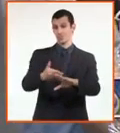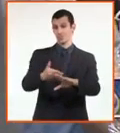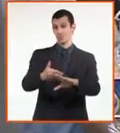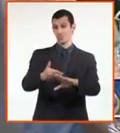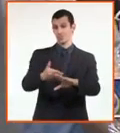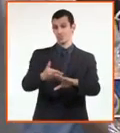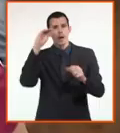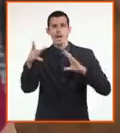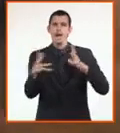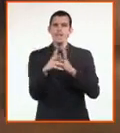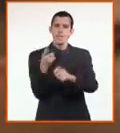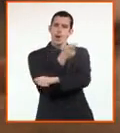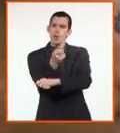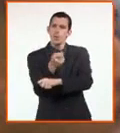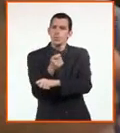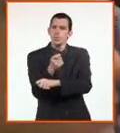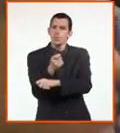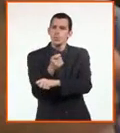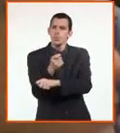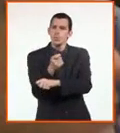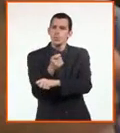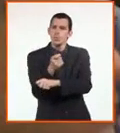proceso de formación, lo que condicionó